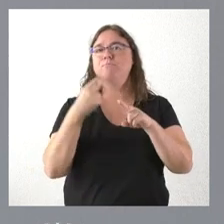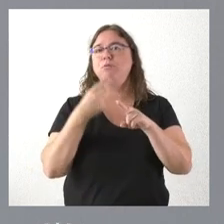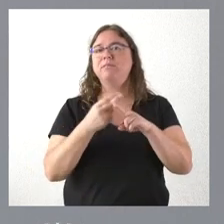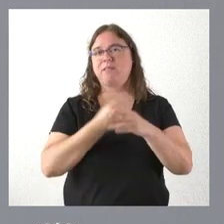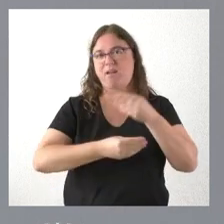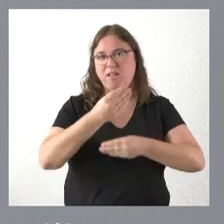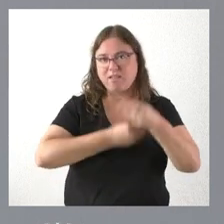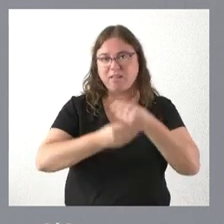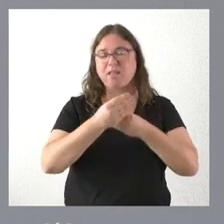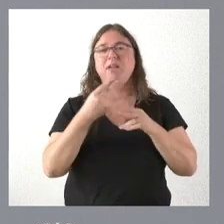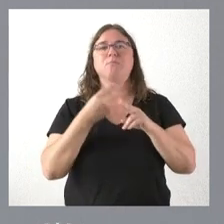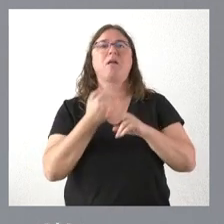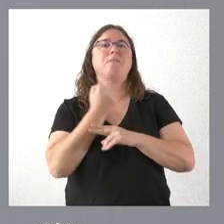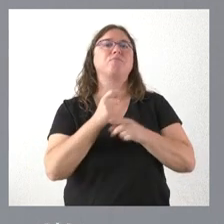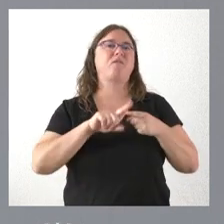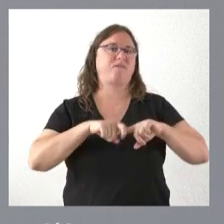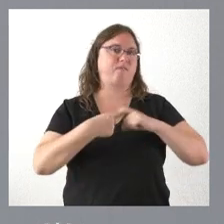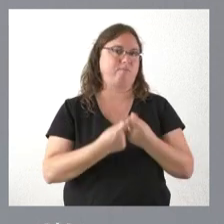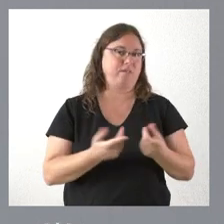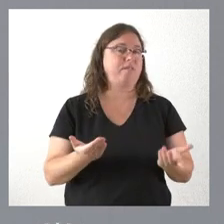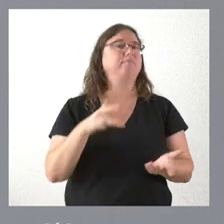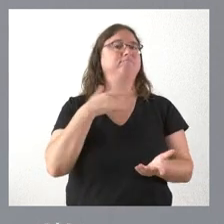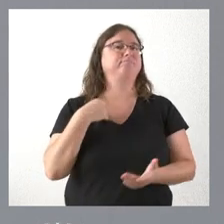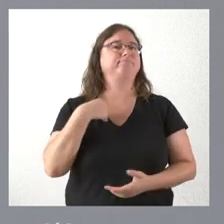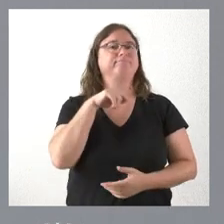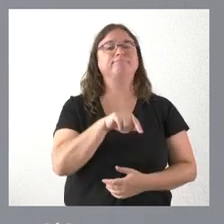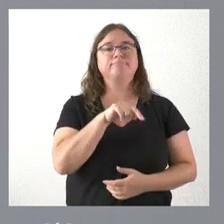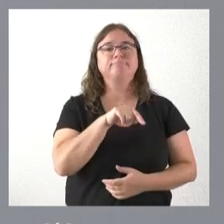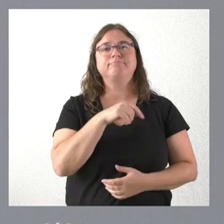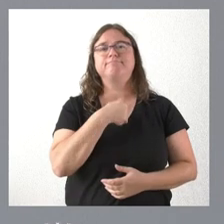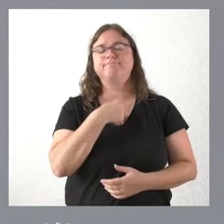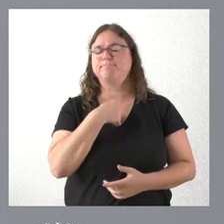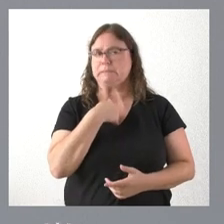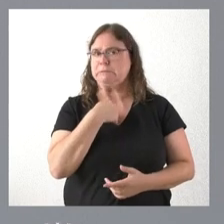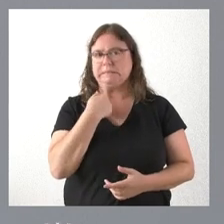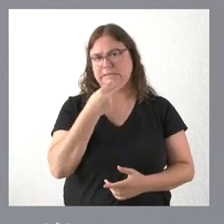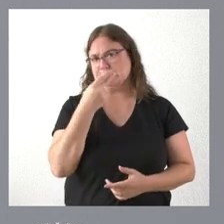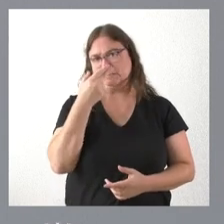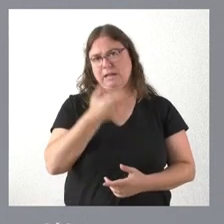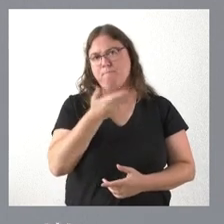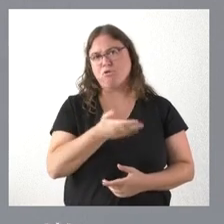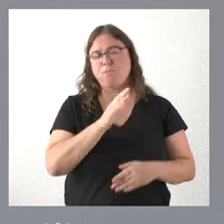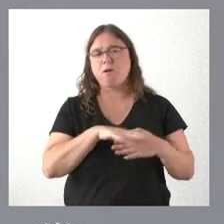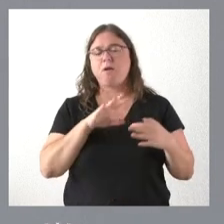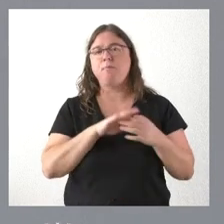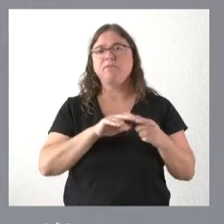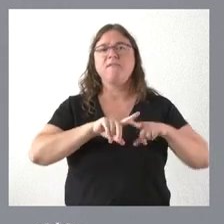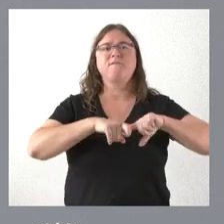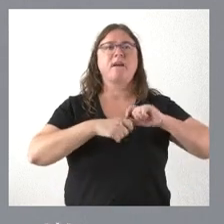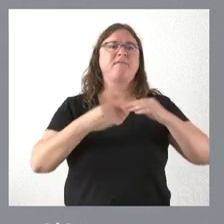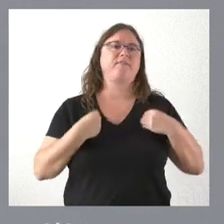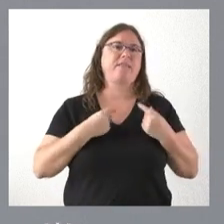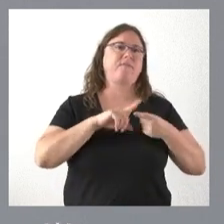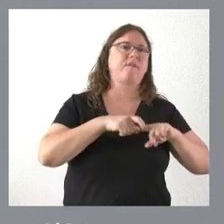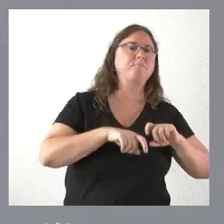natalidad de apoyo a la familia que hay quien puede denostarlas para nosotros nos parece muy importante porque tiene que ver con la conciliación de la vida laboral y familiar